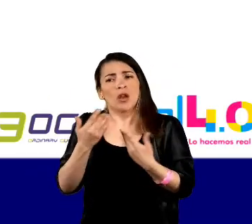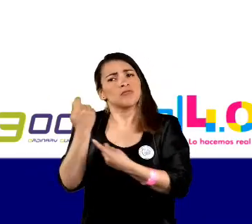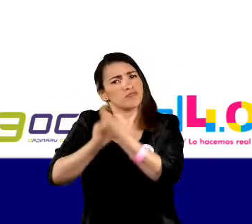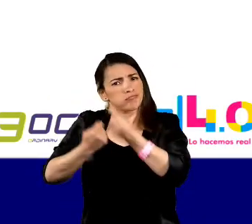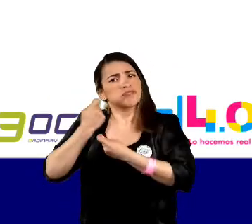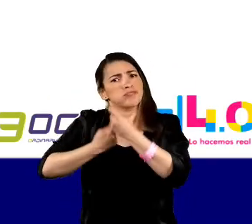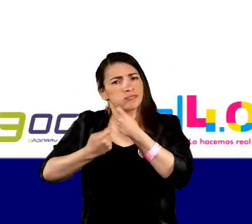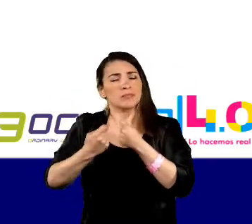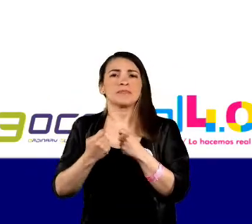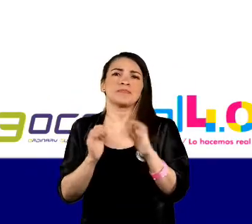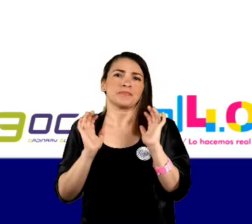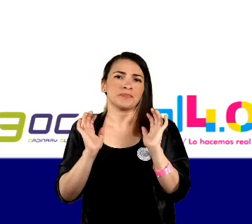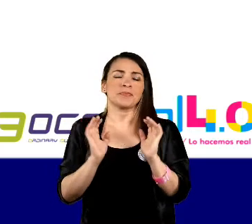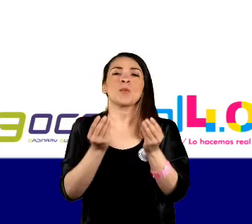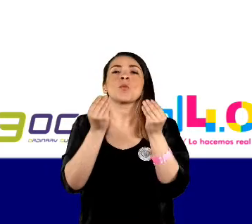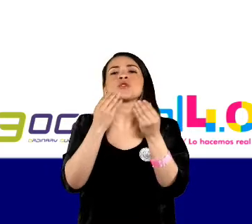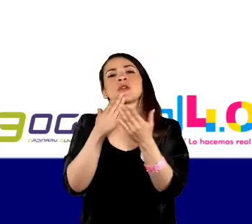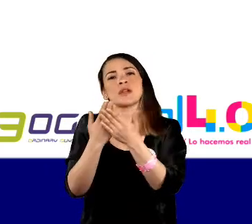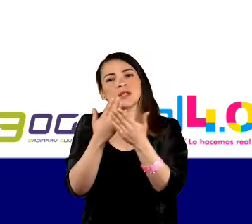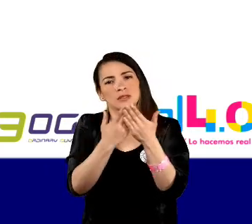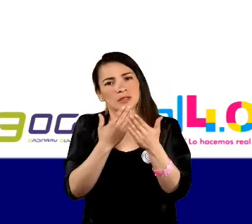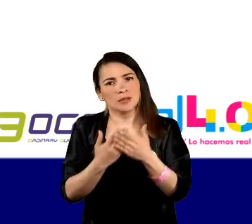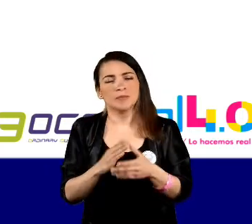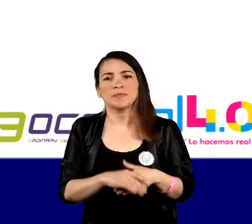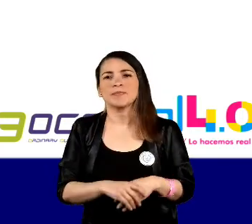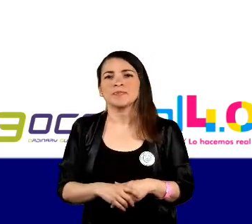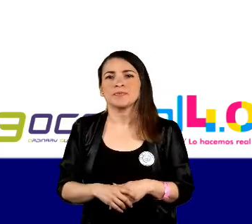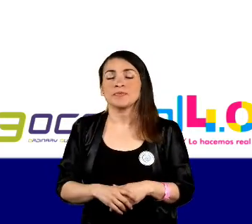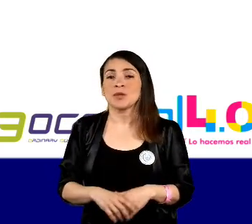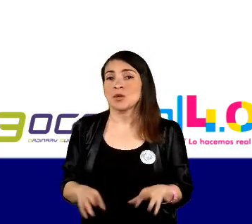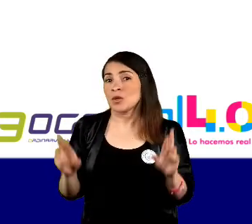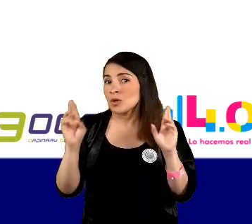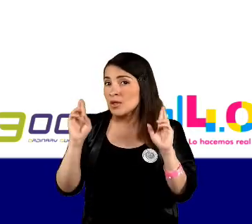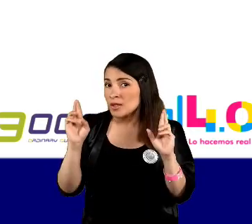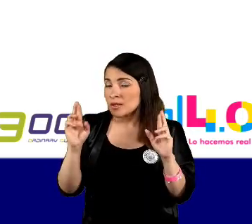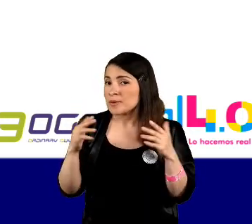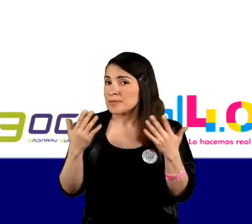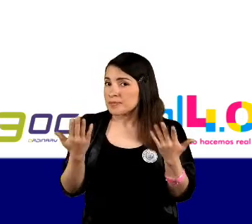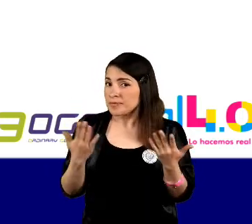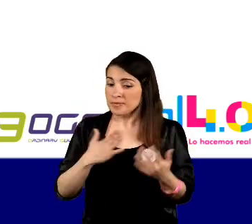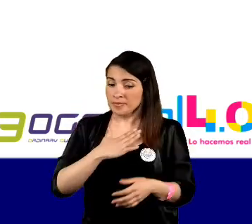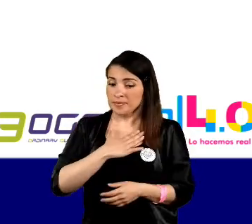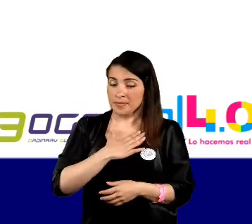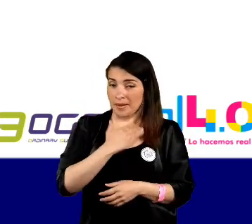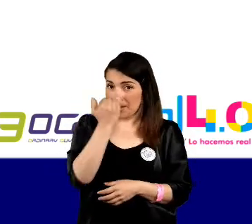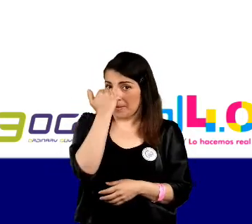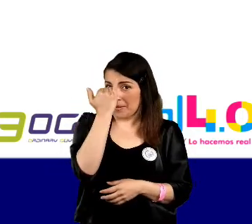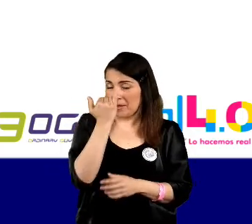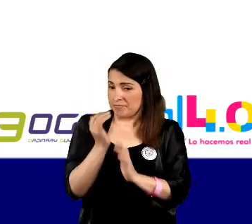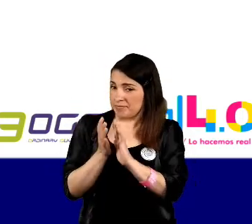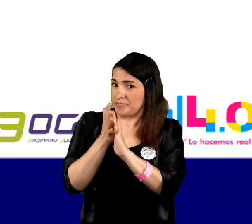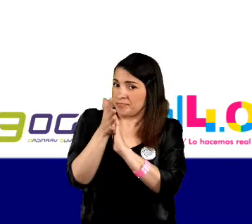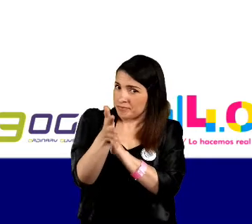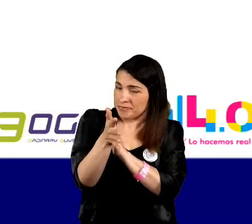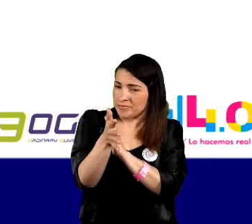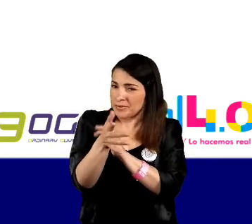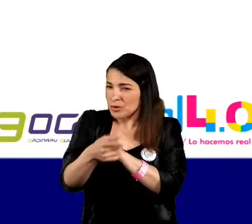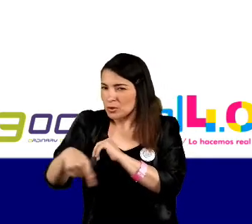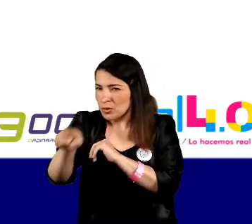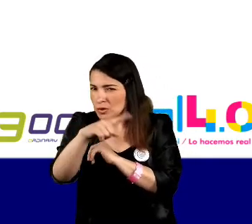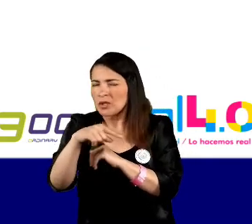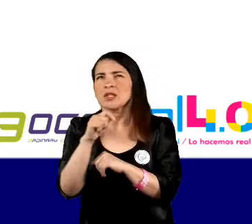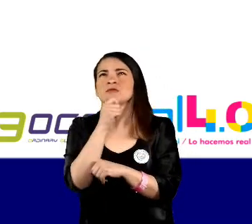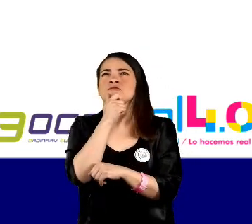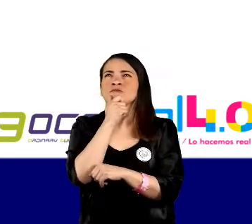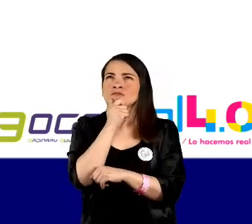bueno Muchas gracias Espero que mi idea era que tengan una matriz de cómo